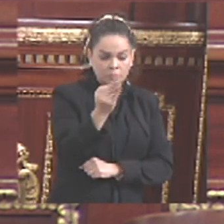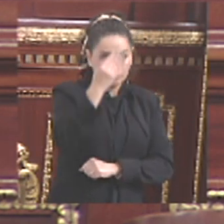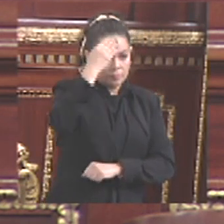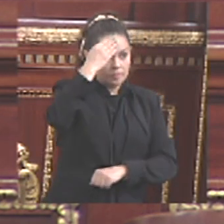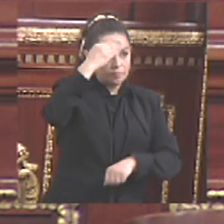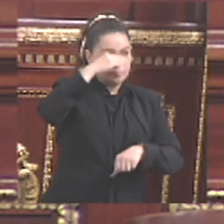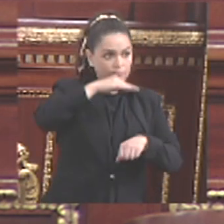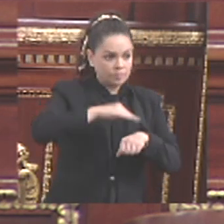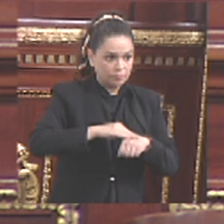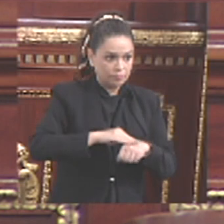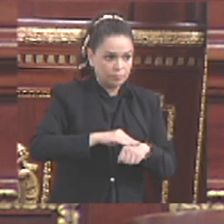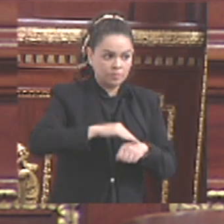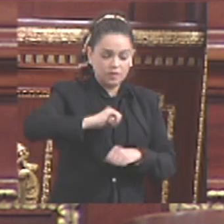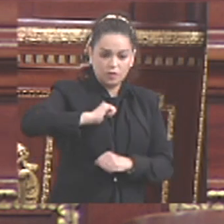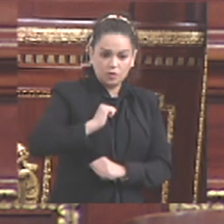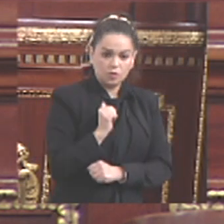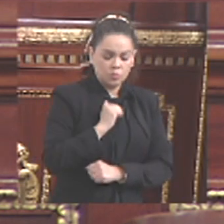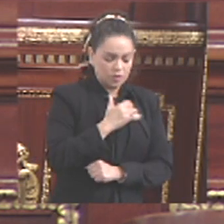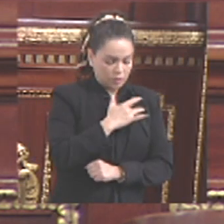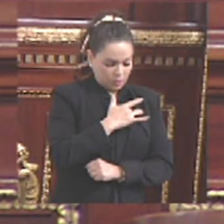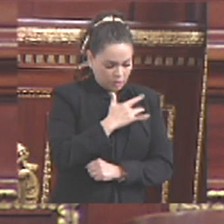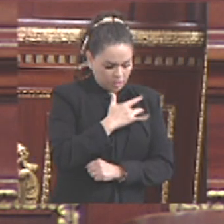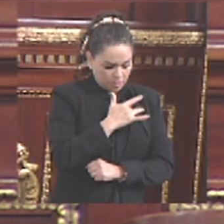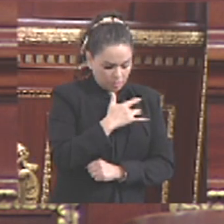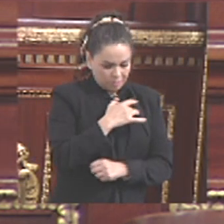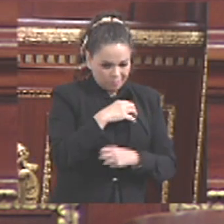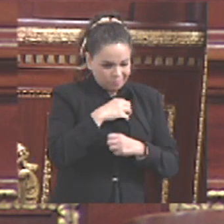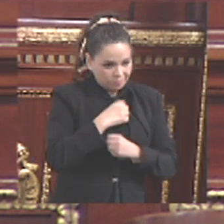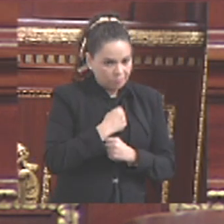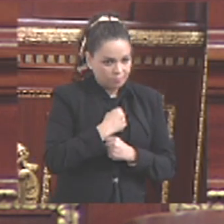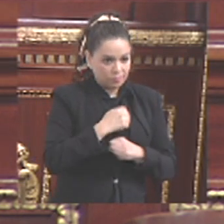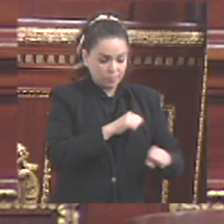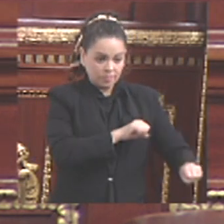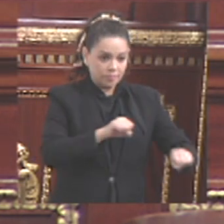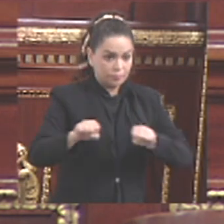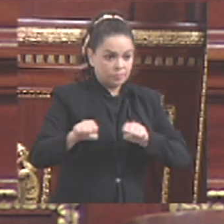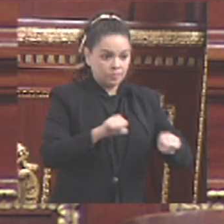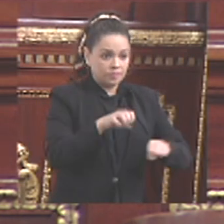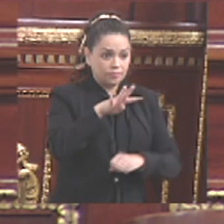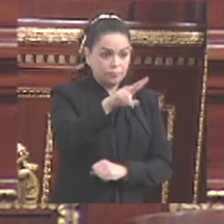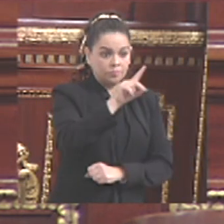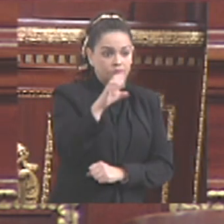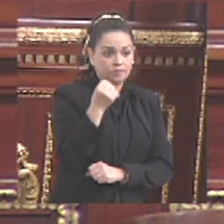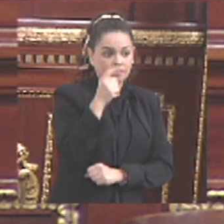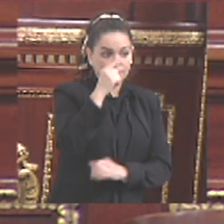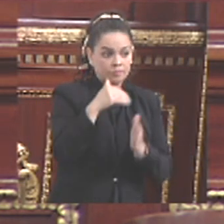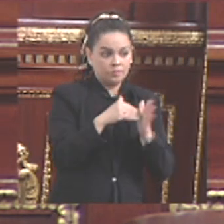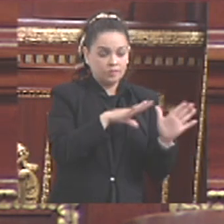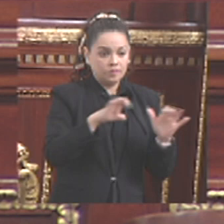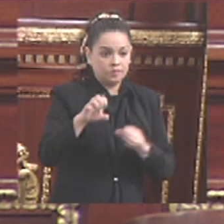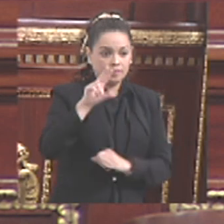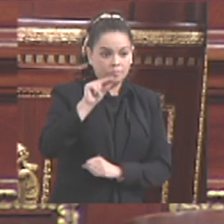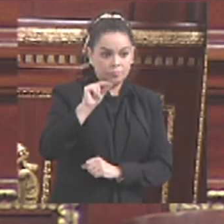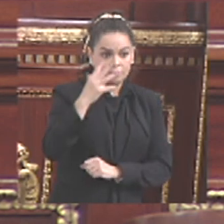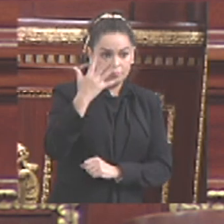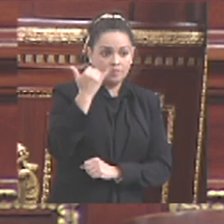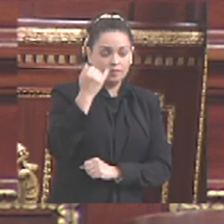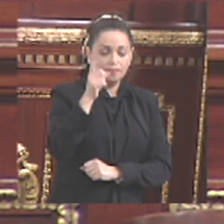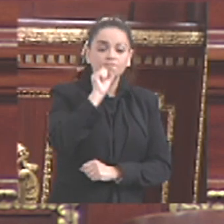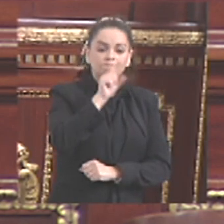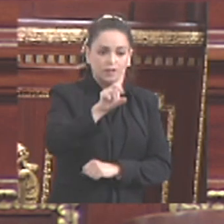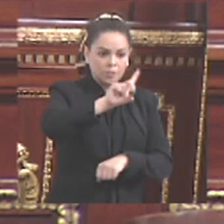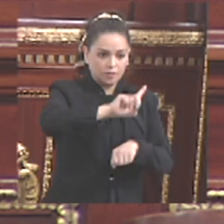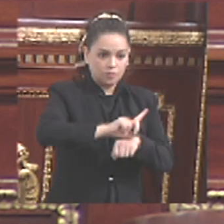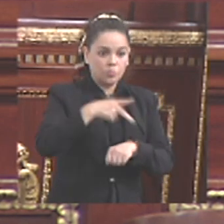corazones. Los sismos del 19 de septiembre de 1985 y de 2017.